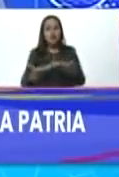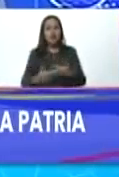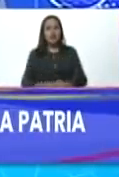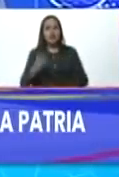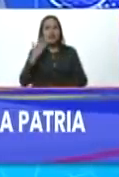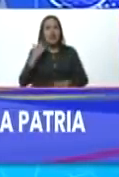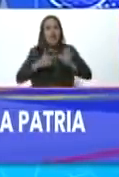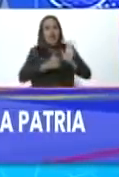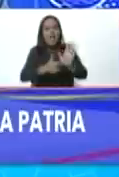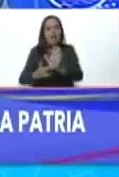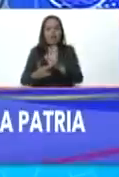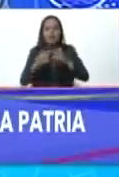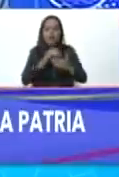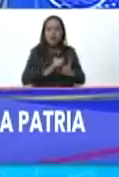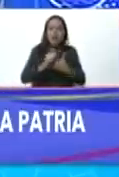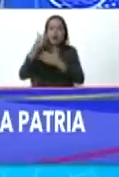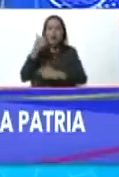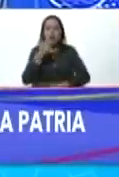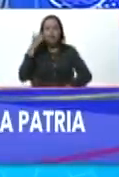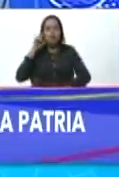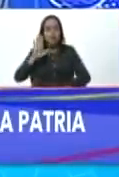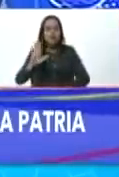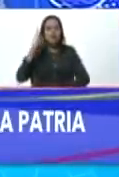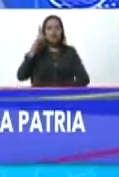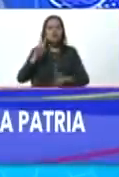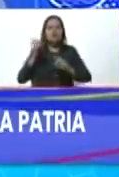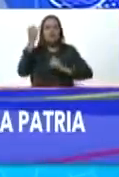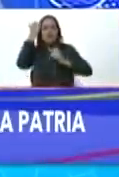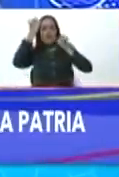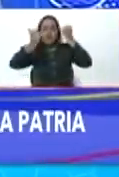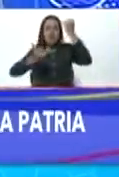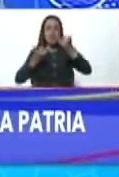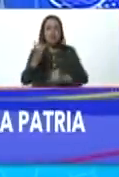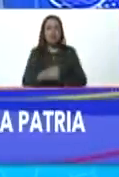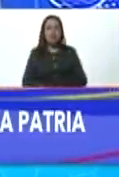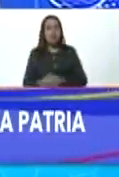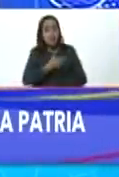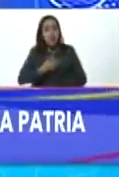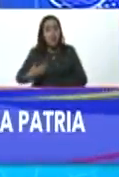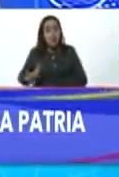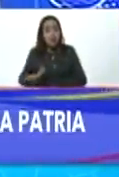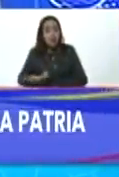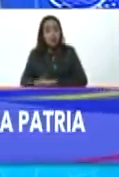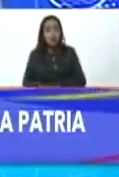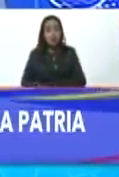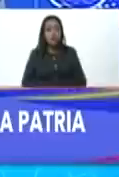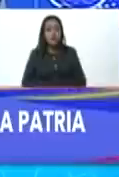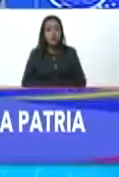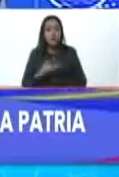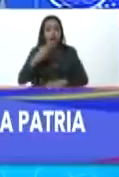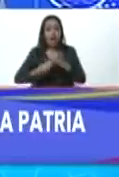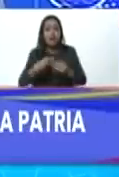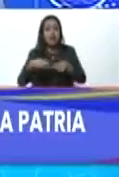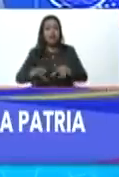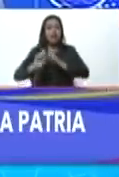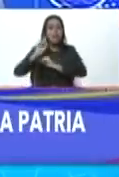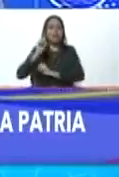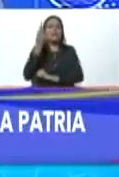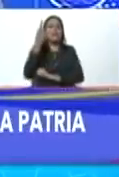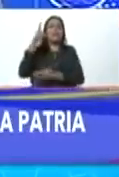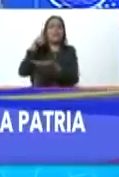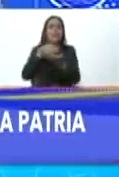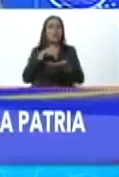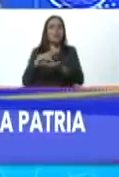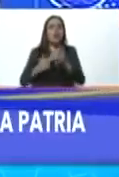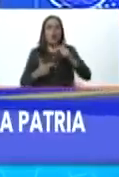de compromiso, de nuevas ideas. Eso es lo que queremos, que ustedes tomen el protagonismo de